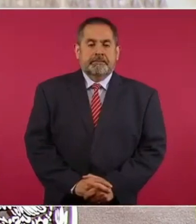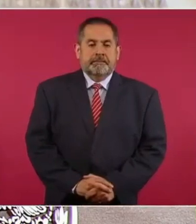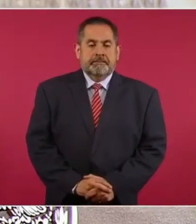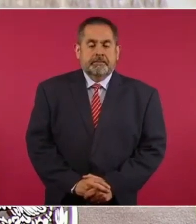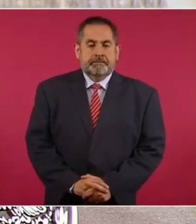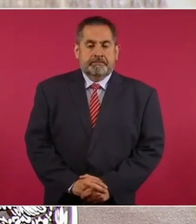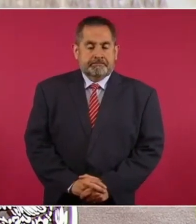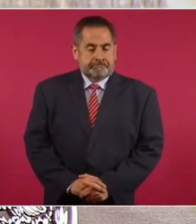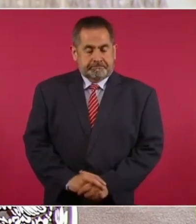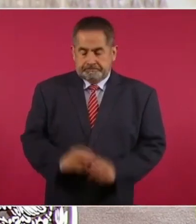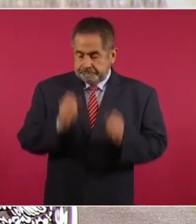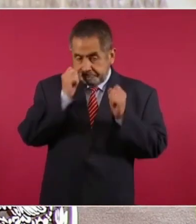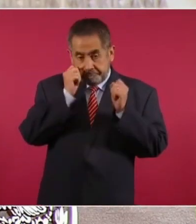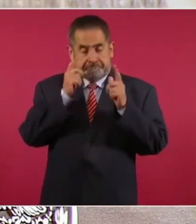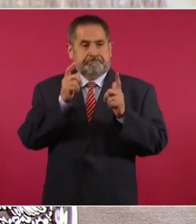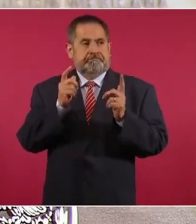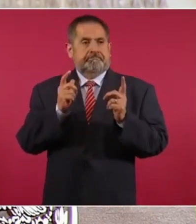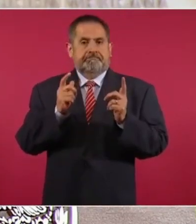sorprendido